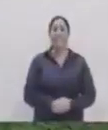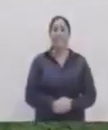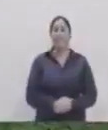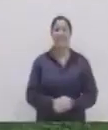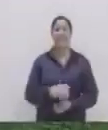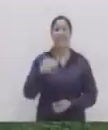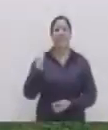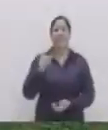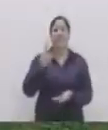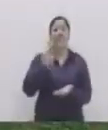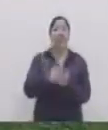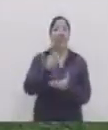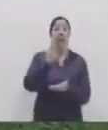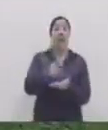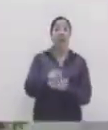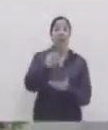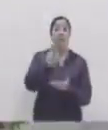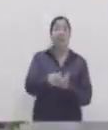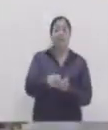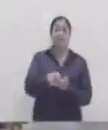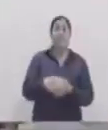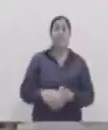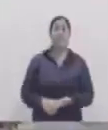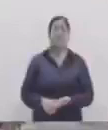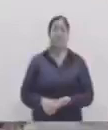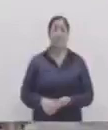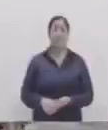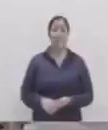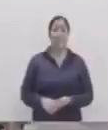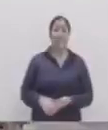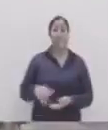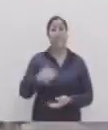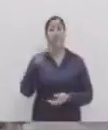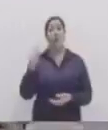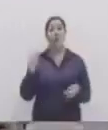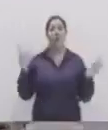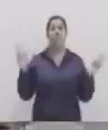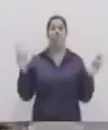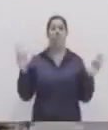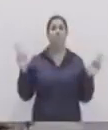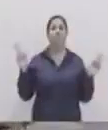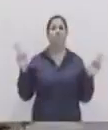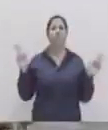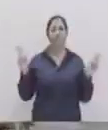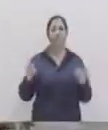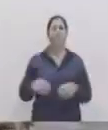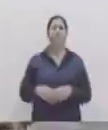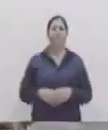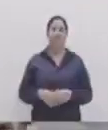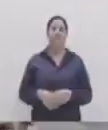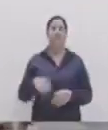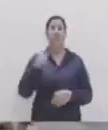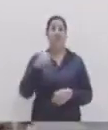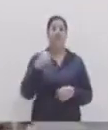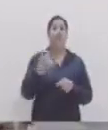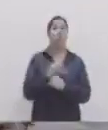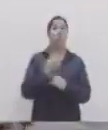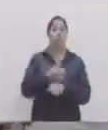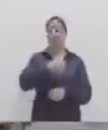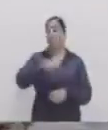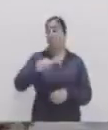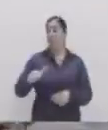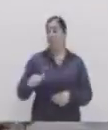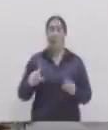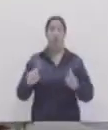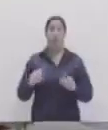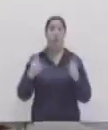Na Guerenejle, las ranas. Y Na Sumayajli, los cangrejos. El uso indebido